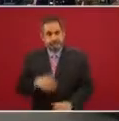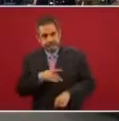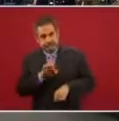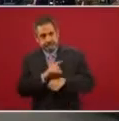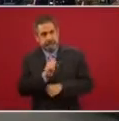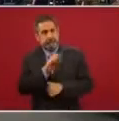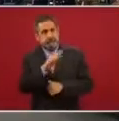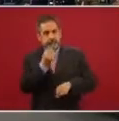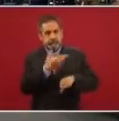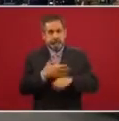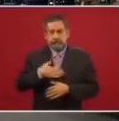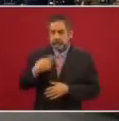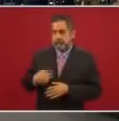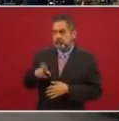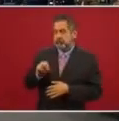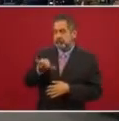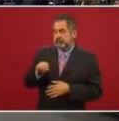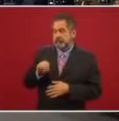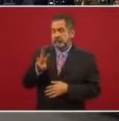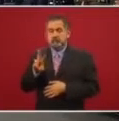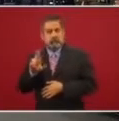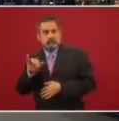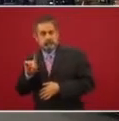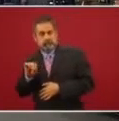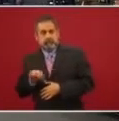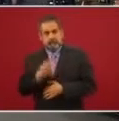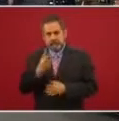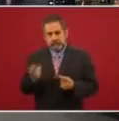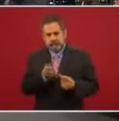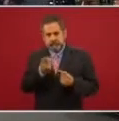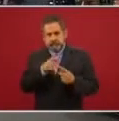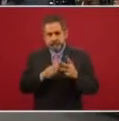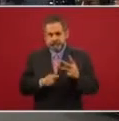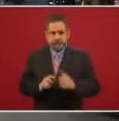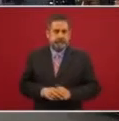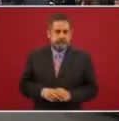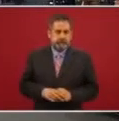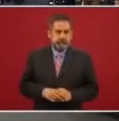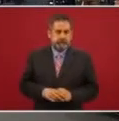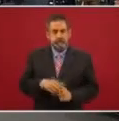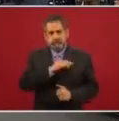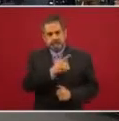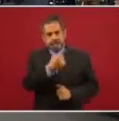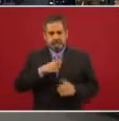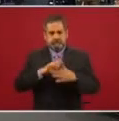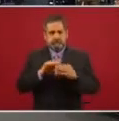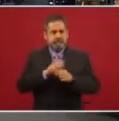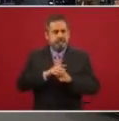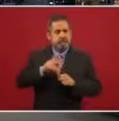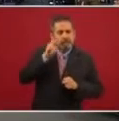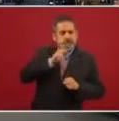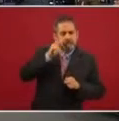subsecretario roció jardines de w radio' hacerle tres preguntas primero si nos puede hablar sobre las pruebas que se han realizado